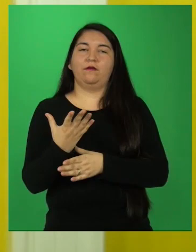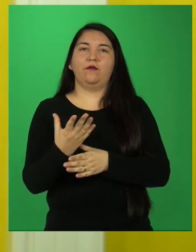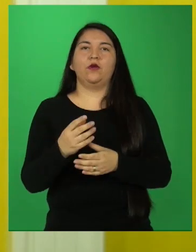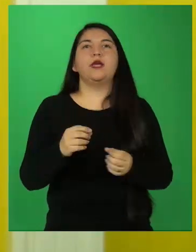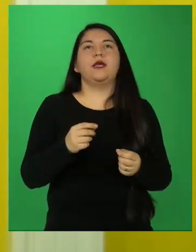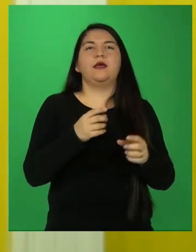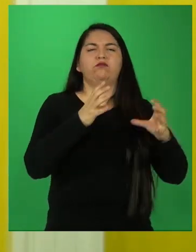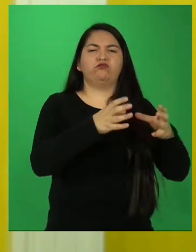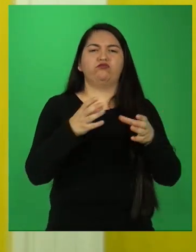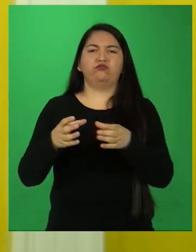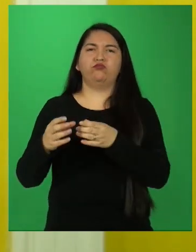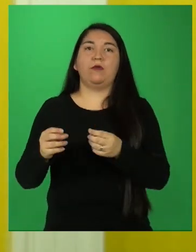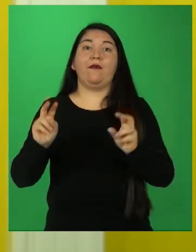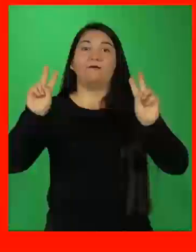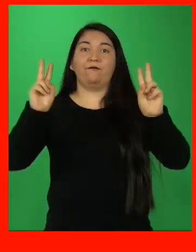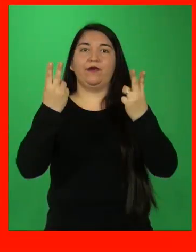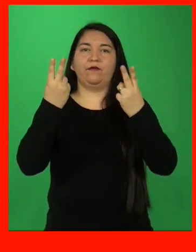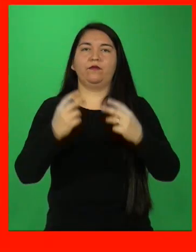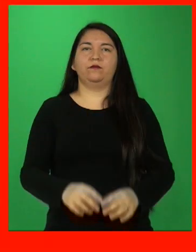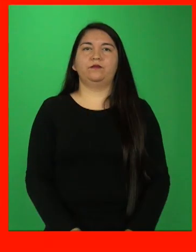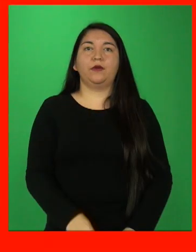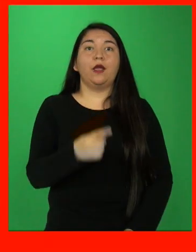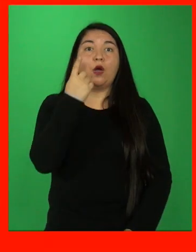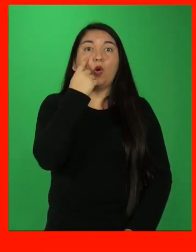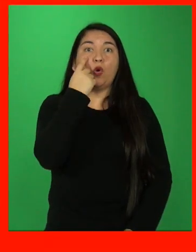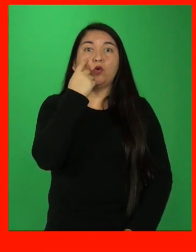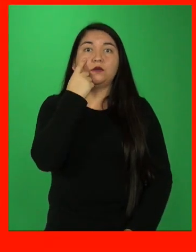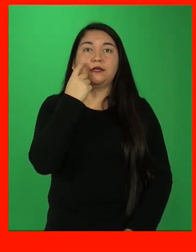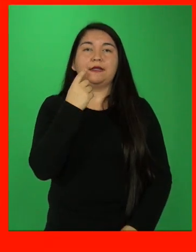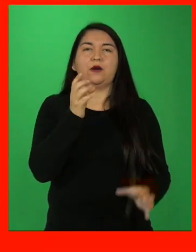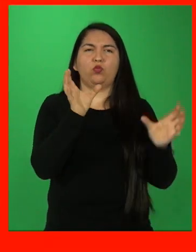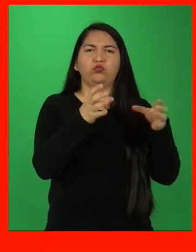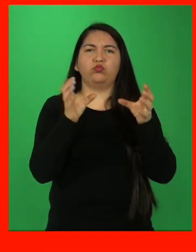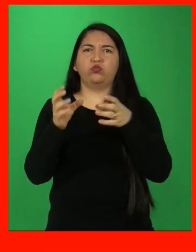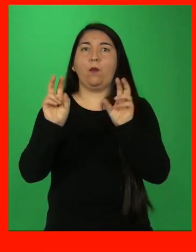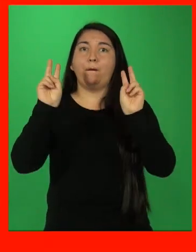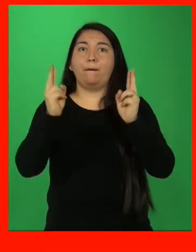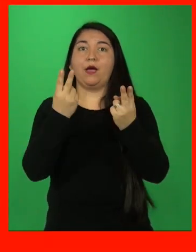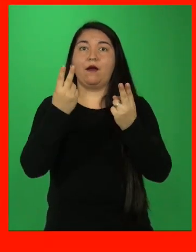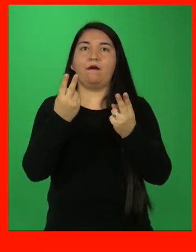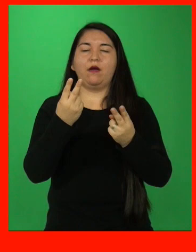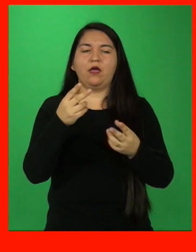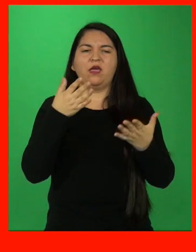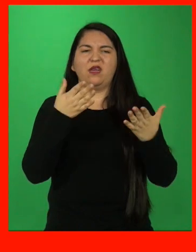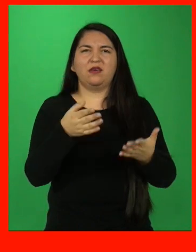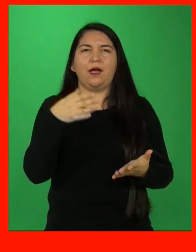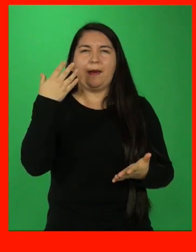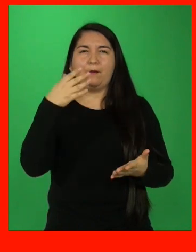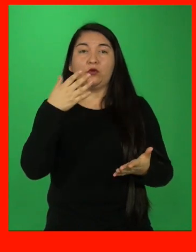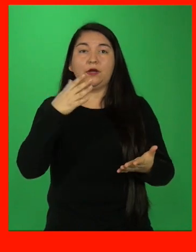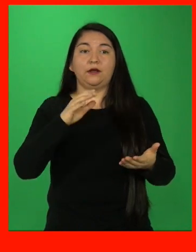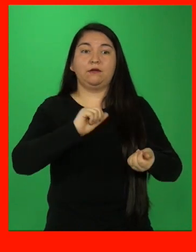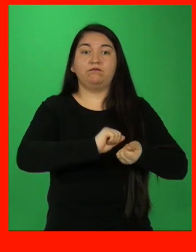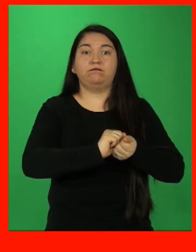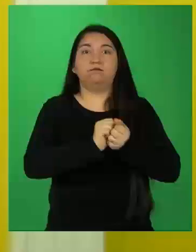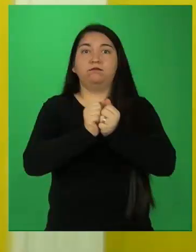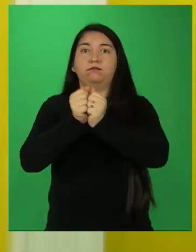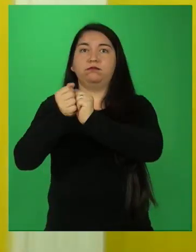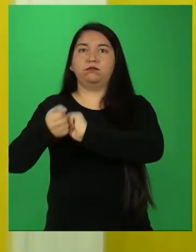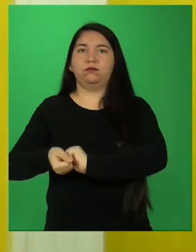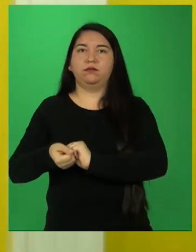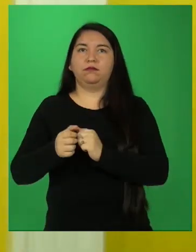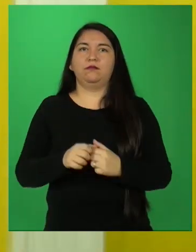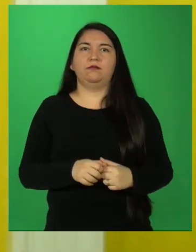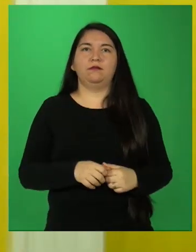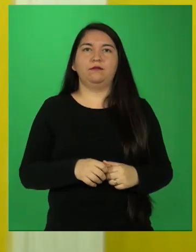¿Cuál es el objetivo de la clase? Conocer el concepto de biodiversidad y su importancia en la evolución.